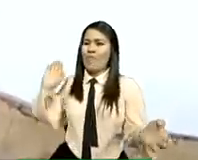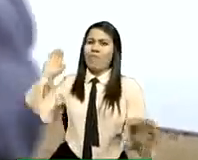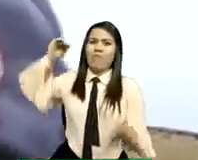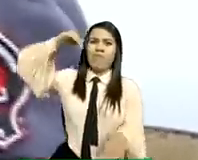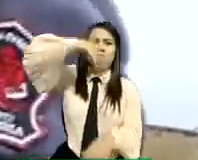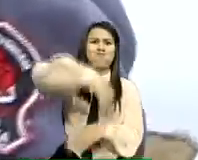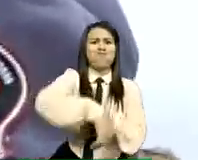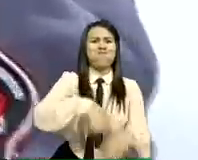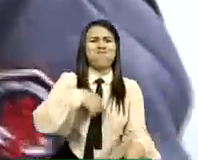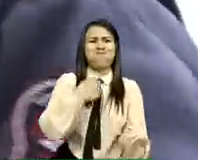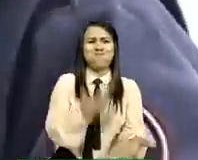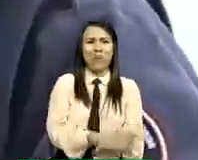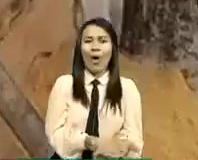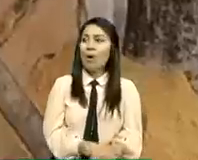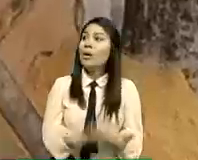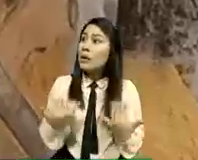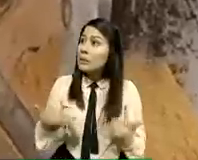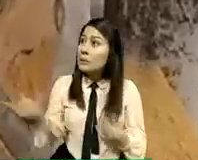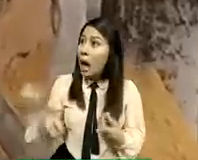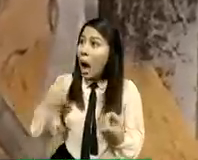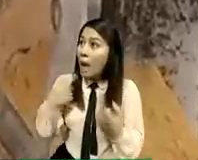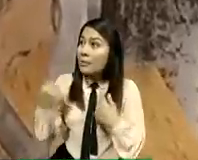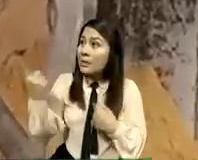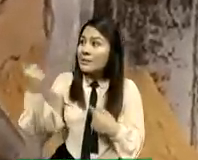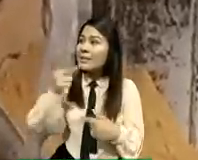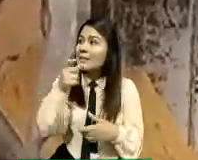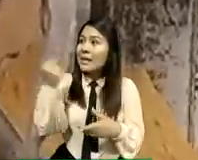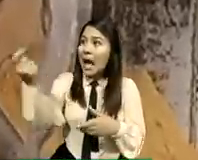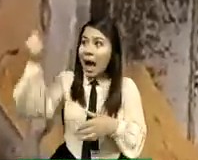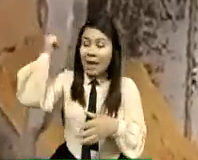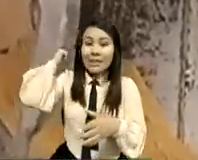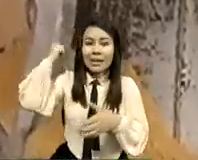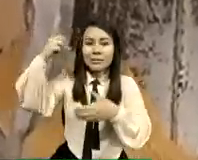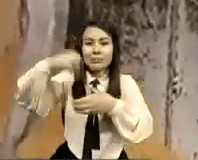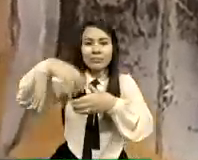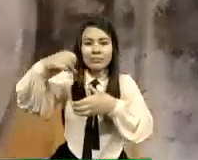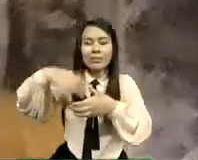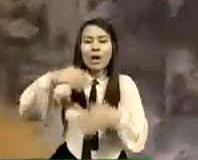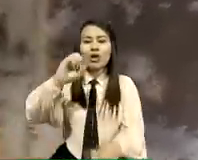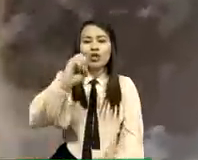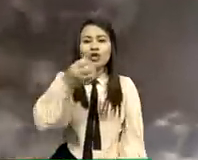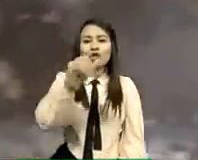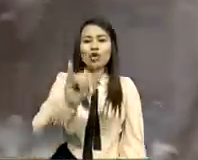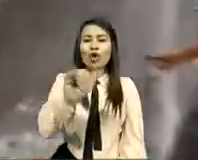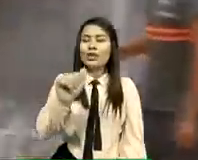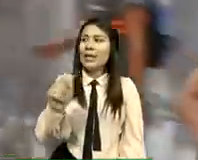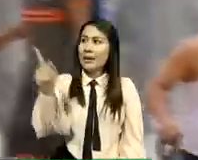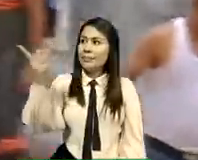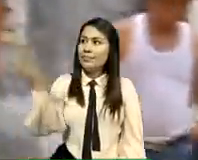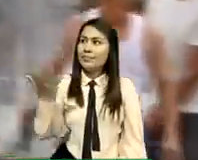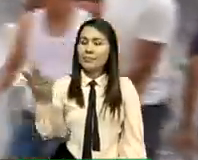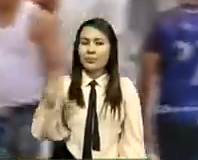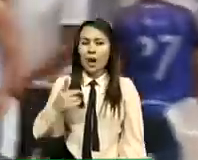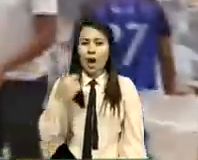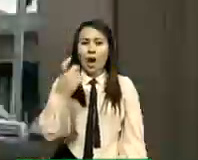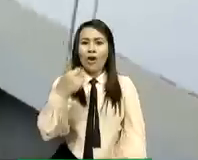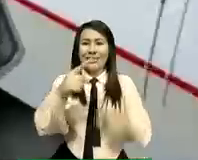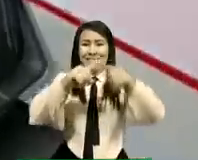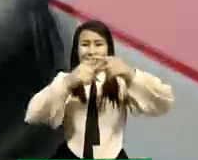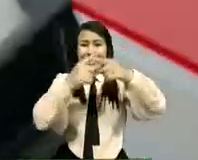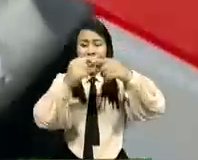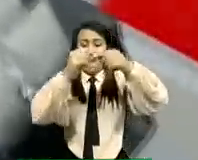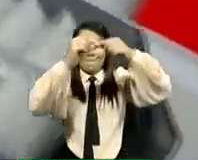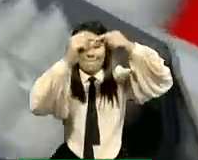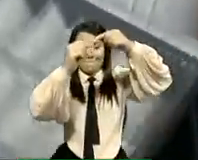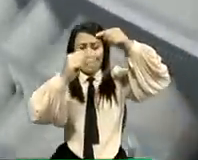para dejar limpio todo. Era un cabezal que transportaba una carga de soya y que cayó aproximadamente desde 12 metros de altura y que